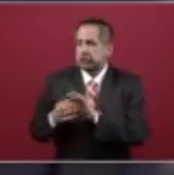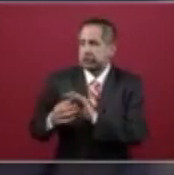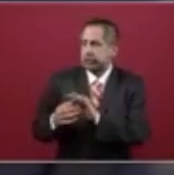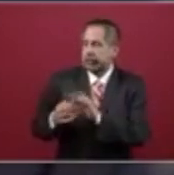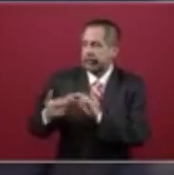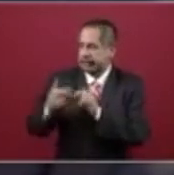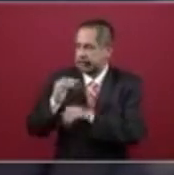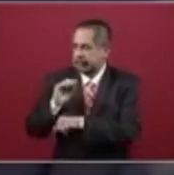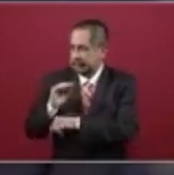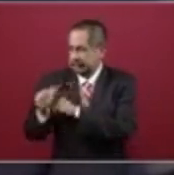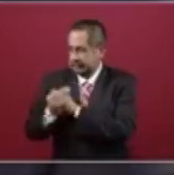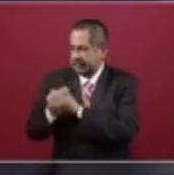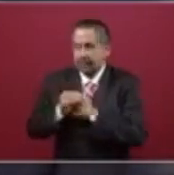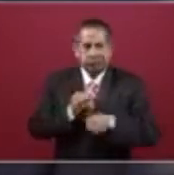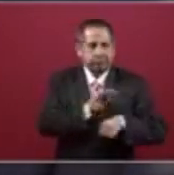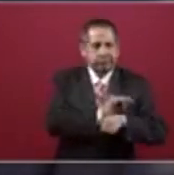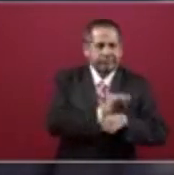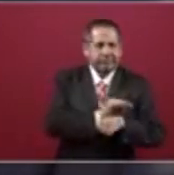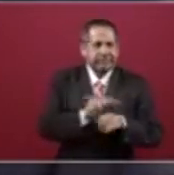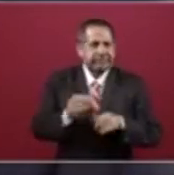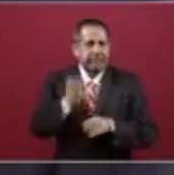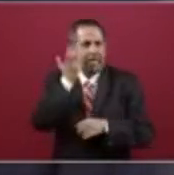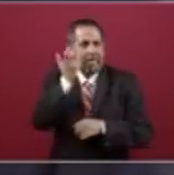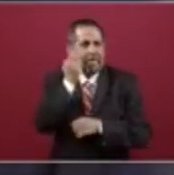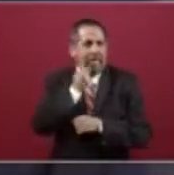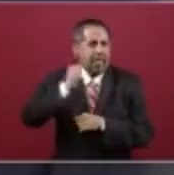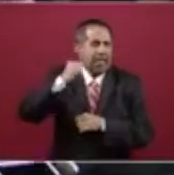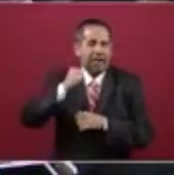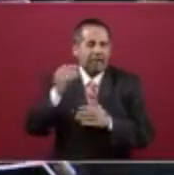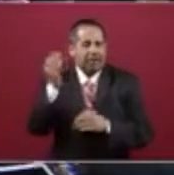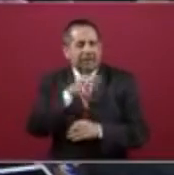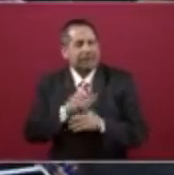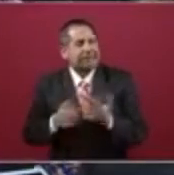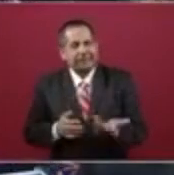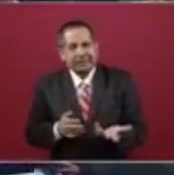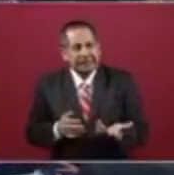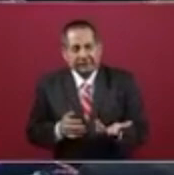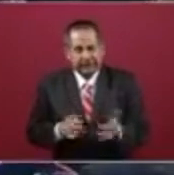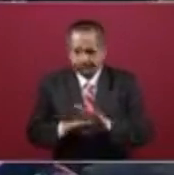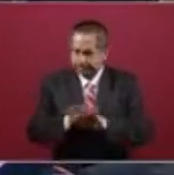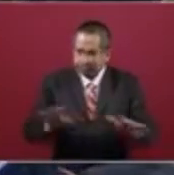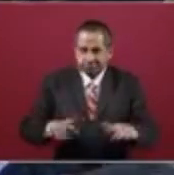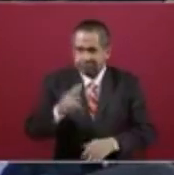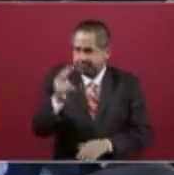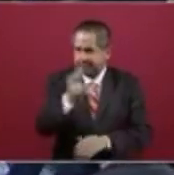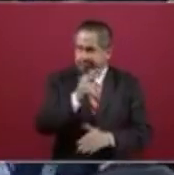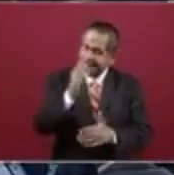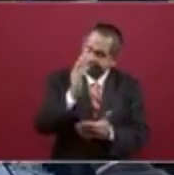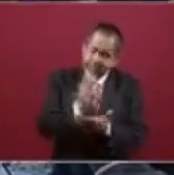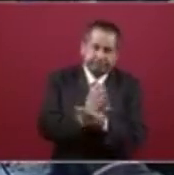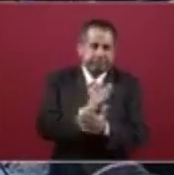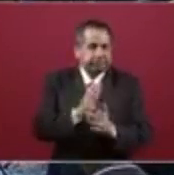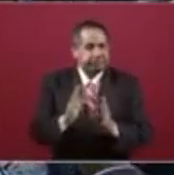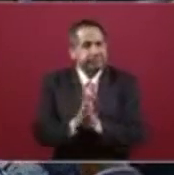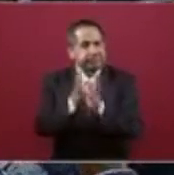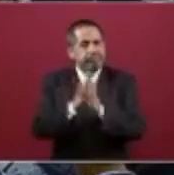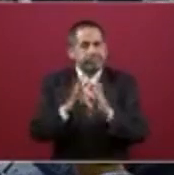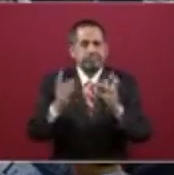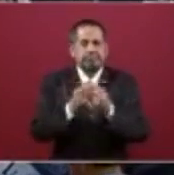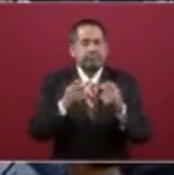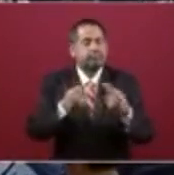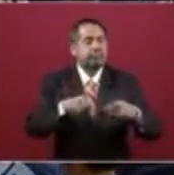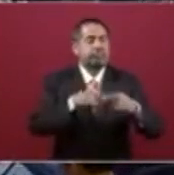gobierno por el tráfico de influencias. Entonces, sí necesitamos de la participación del